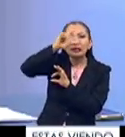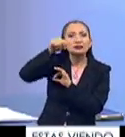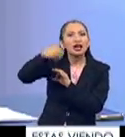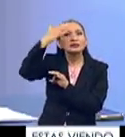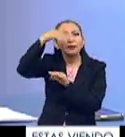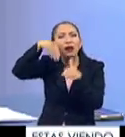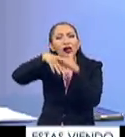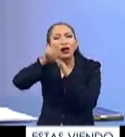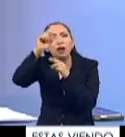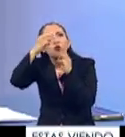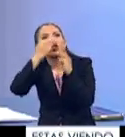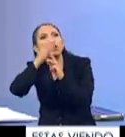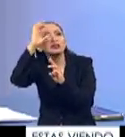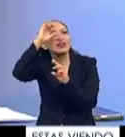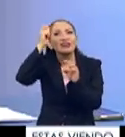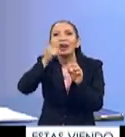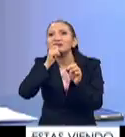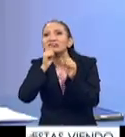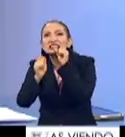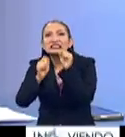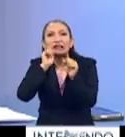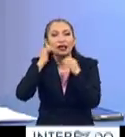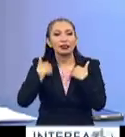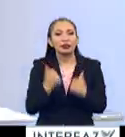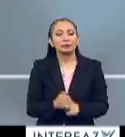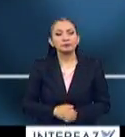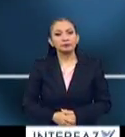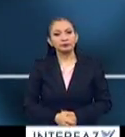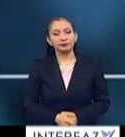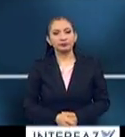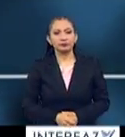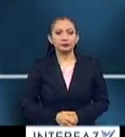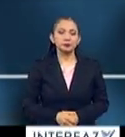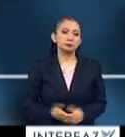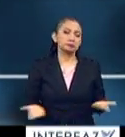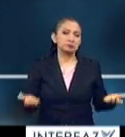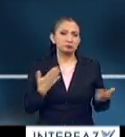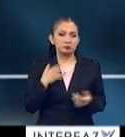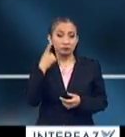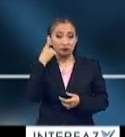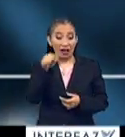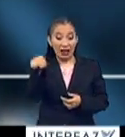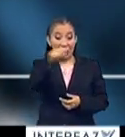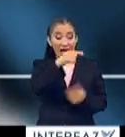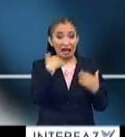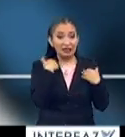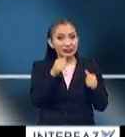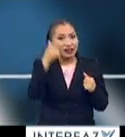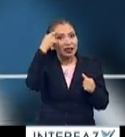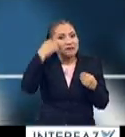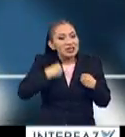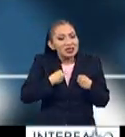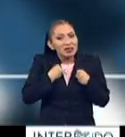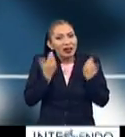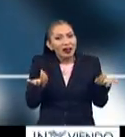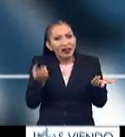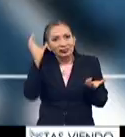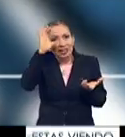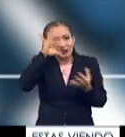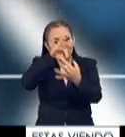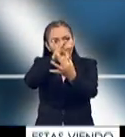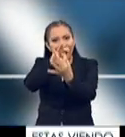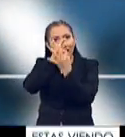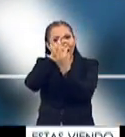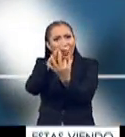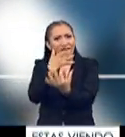sepan adentrarse en este mundo de la ciencia y comprenderla? Pues mira, para que entiendan el sentido de la vida,